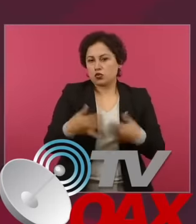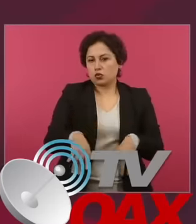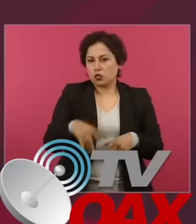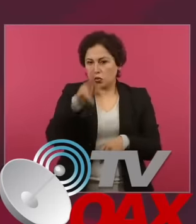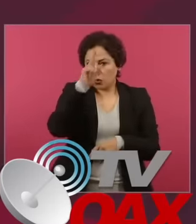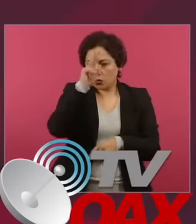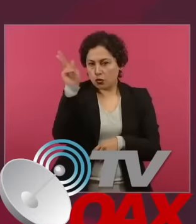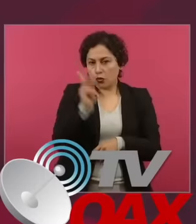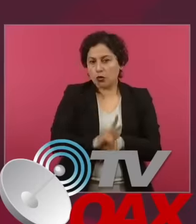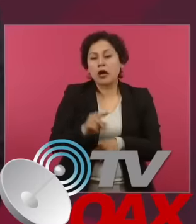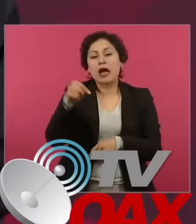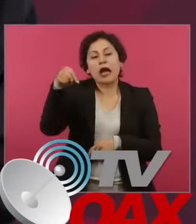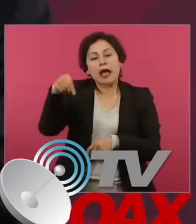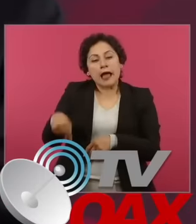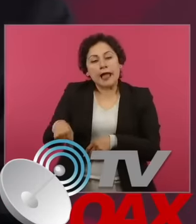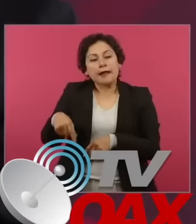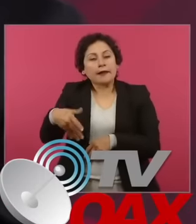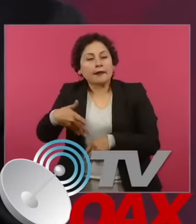de manera